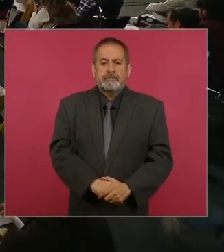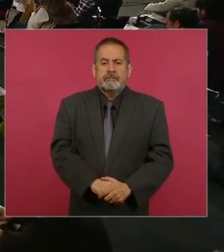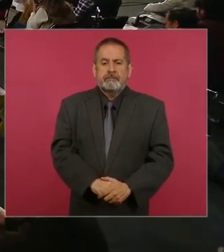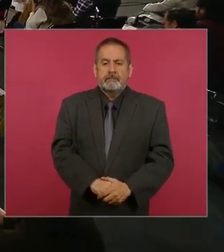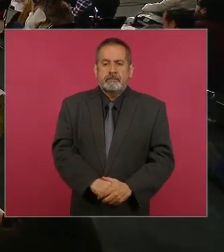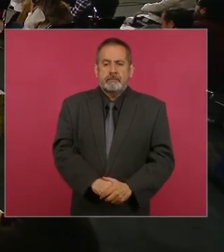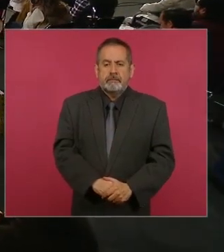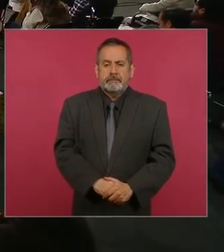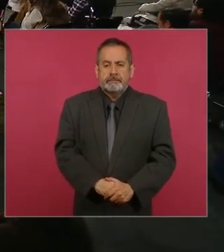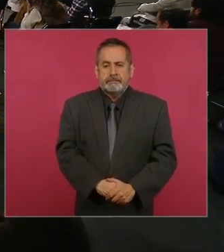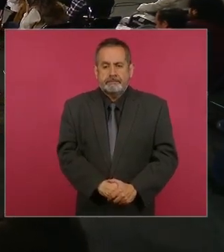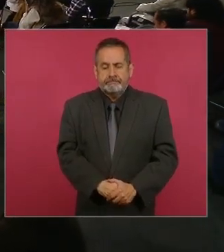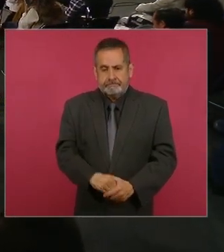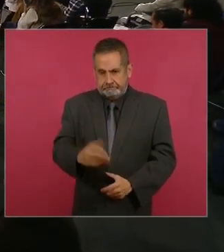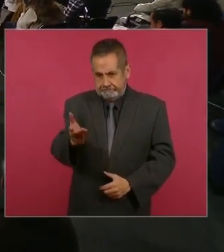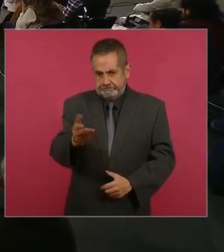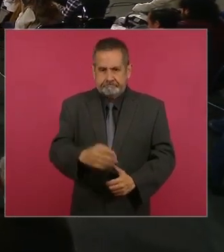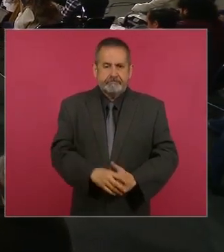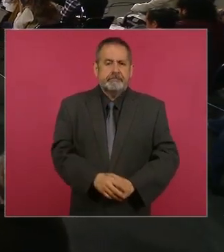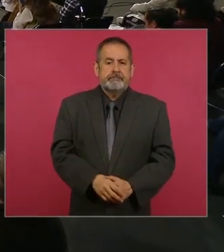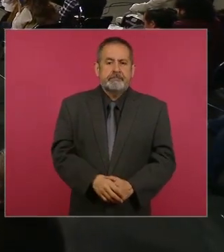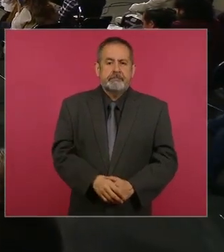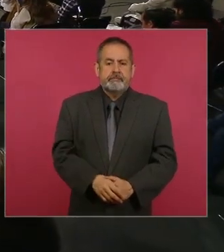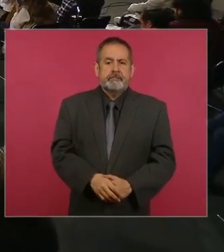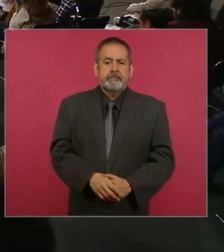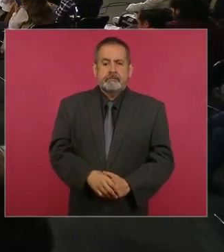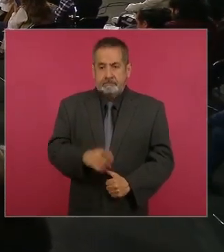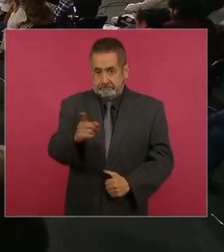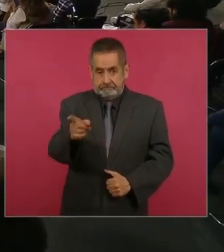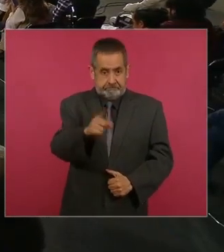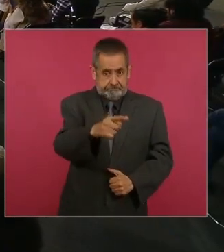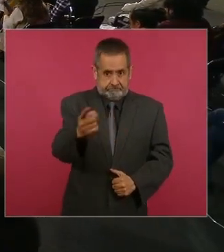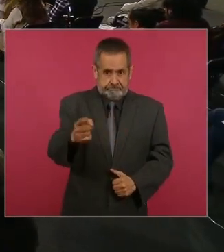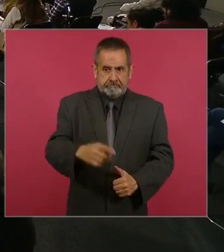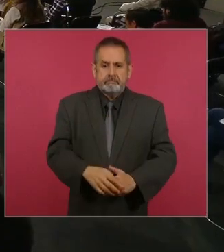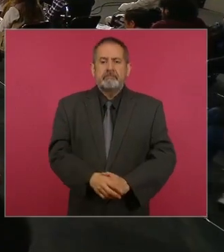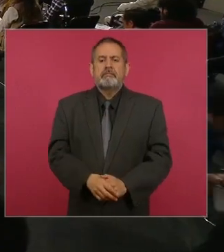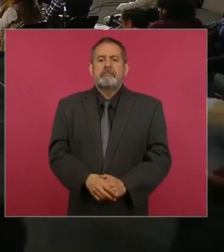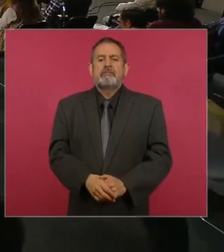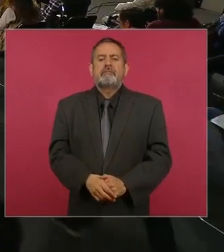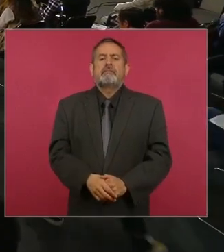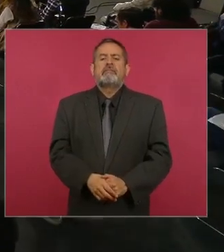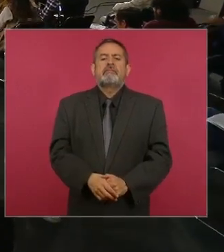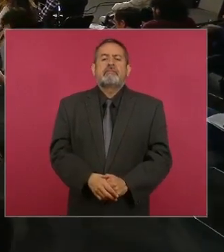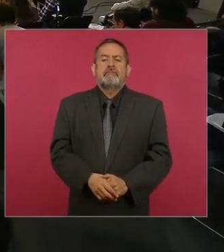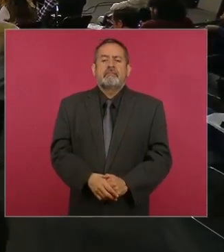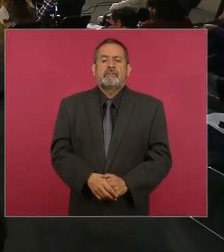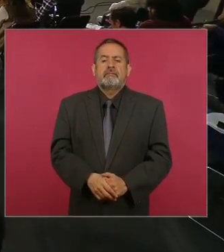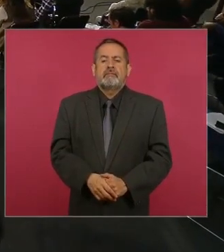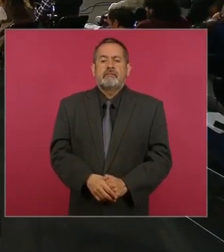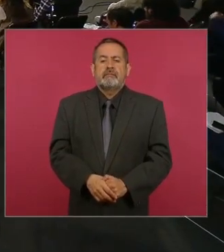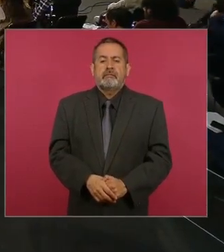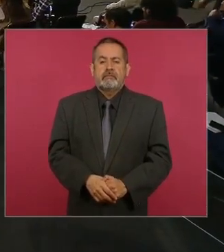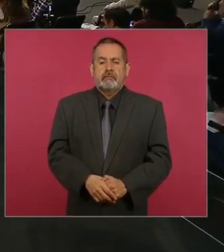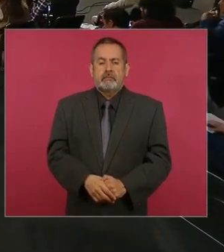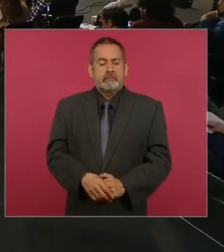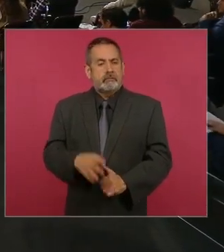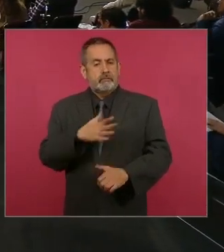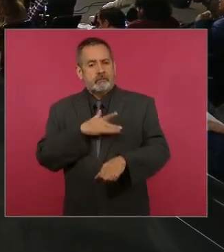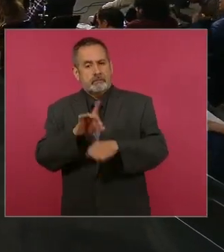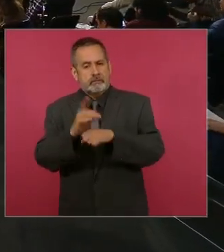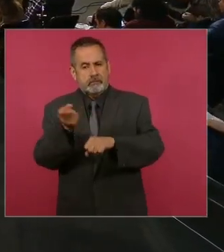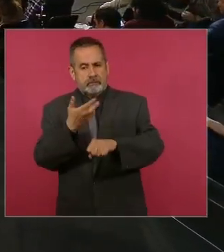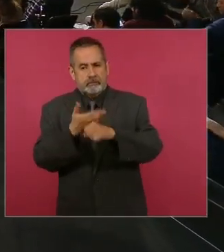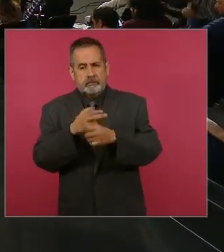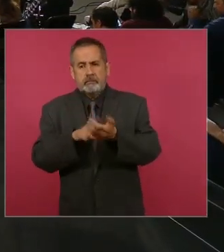Acá tenemos una compañera enfrente, luego acá y luego el compañero. Adelante, por favor. Buenos días,